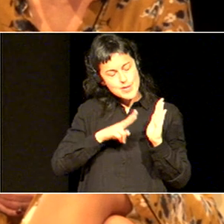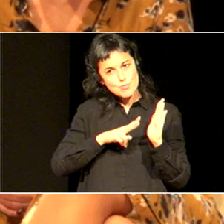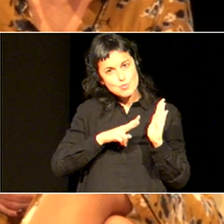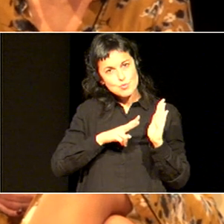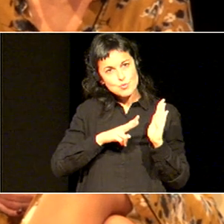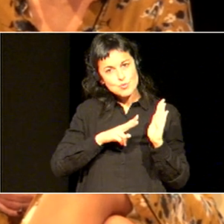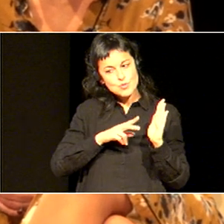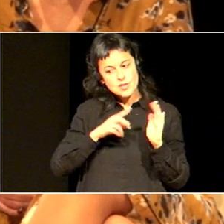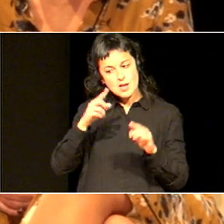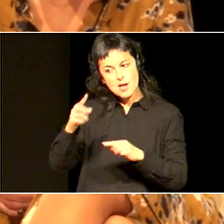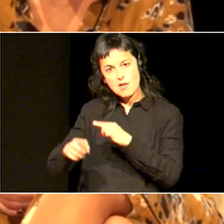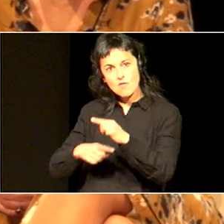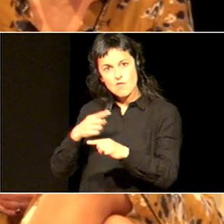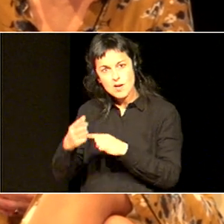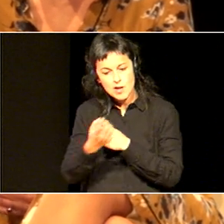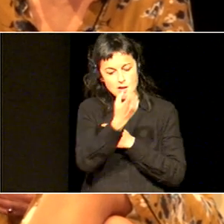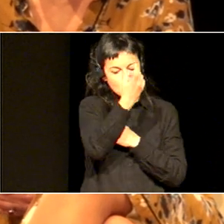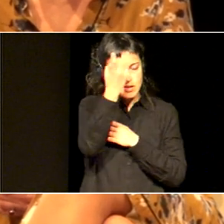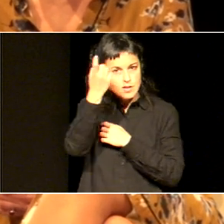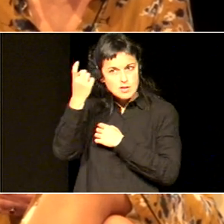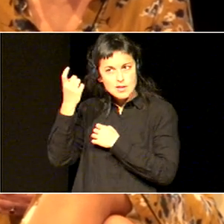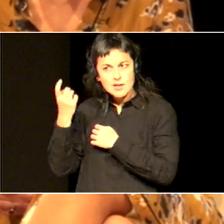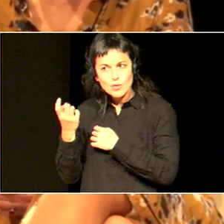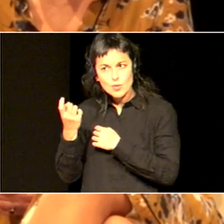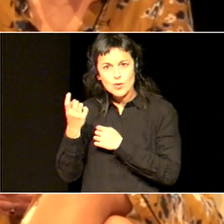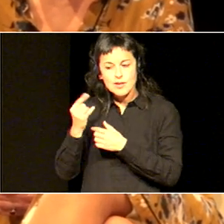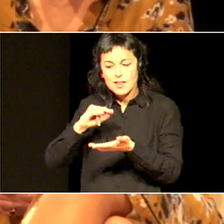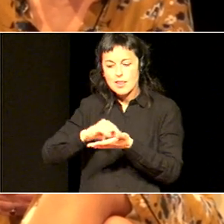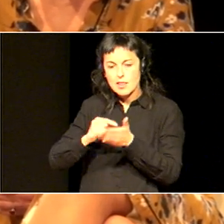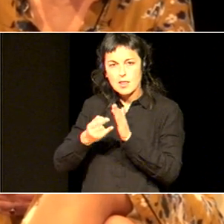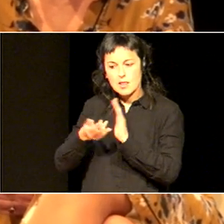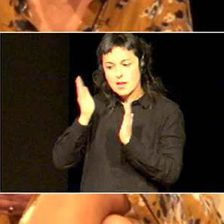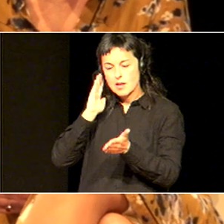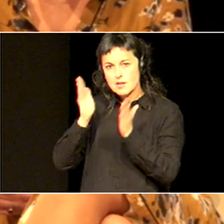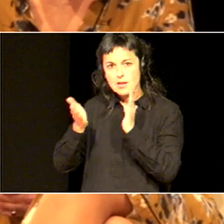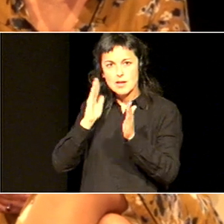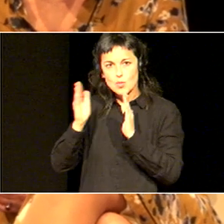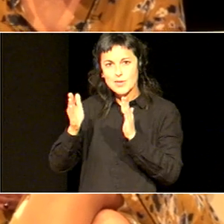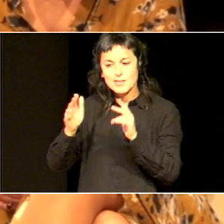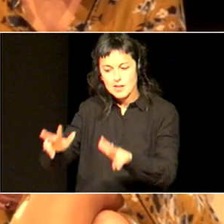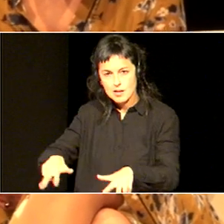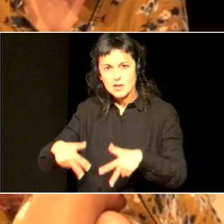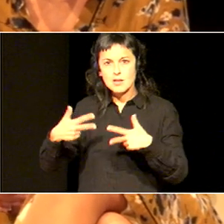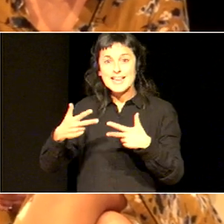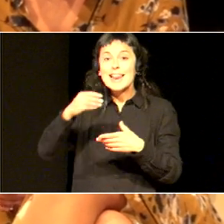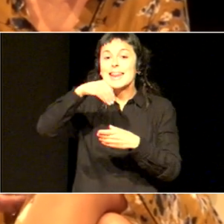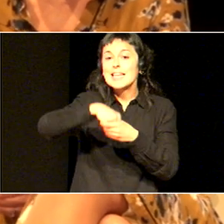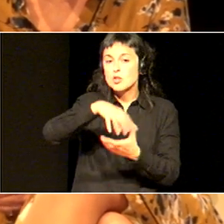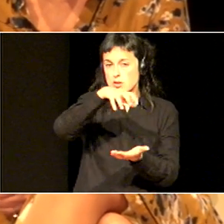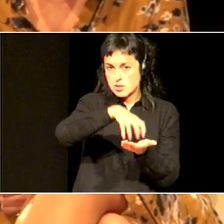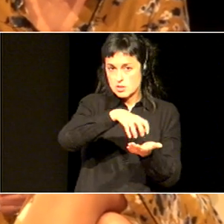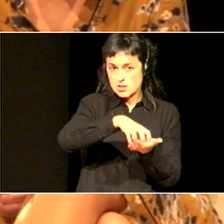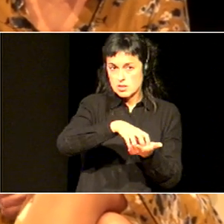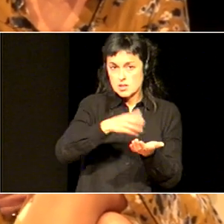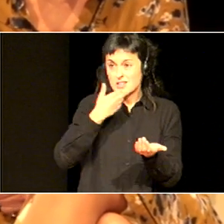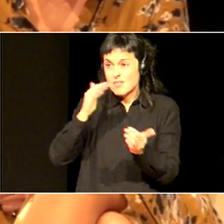ba, familia hauekin eta ikasle hauekin, ba, erantzun terapeutiko bat izateko ikastetxe barnean, beste modu batetan ez dutela